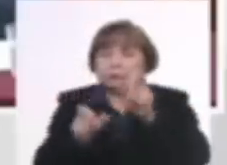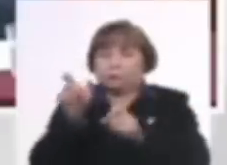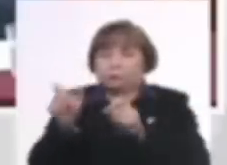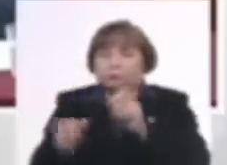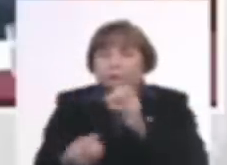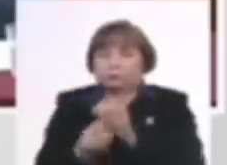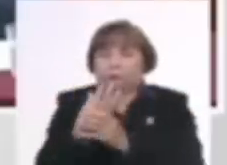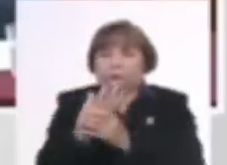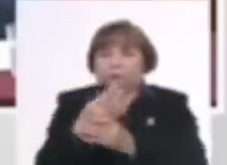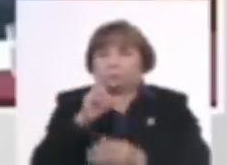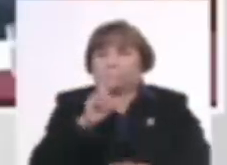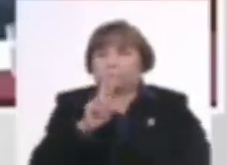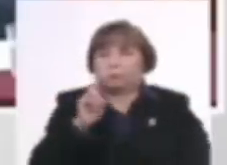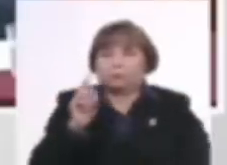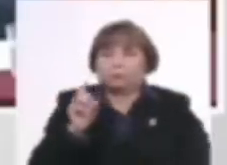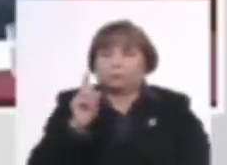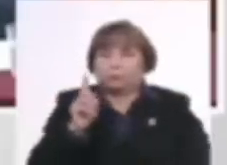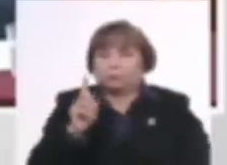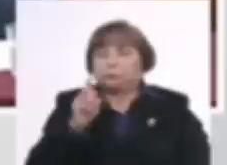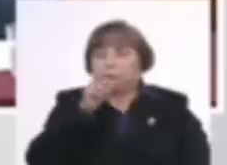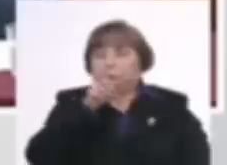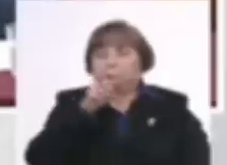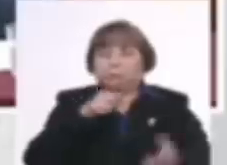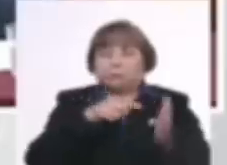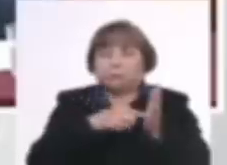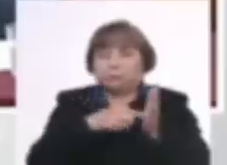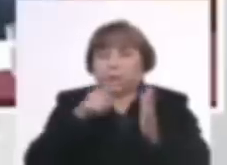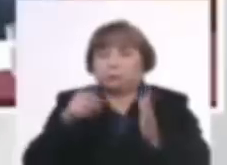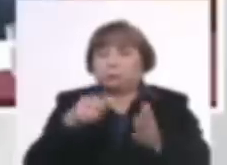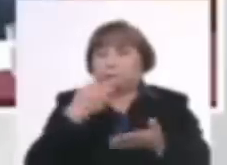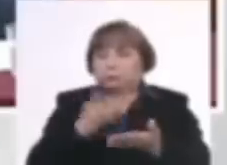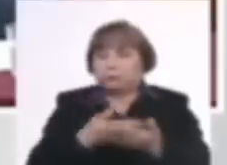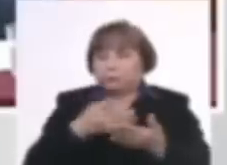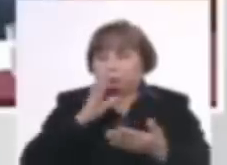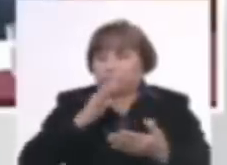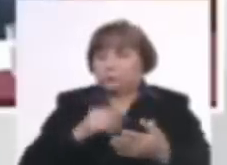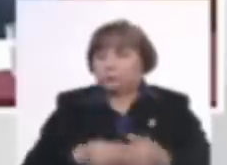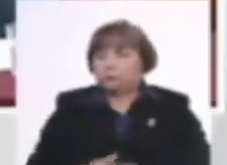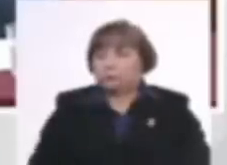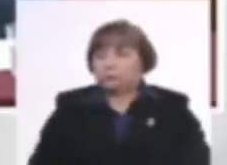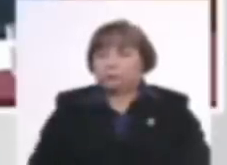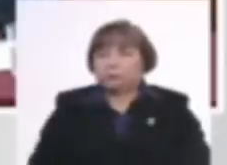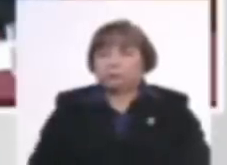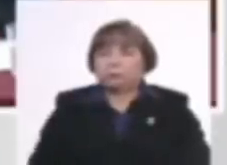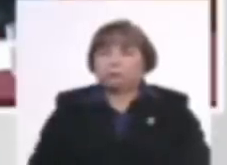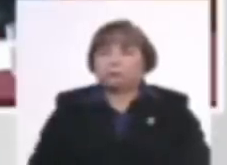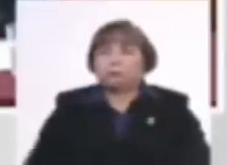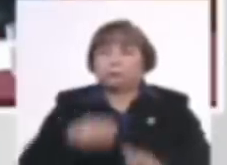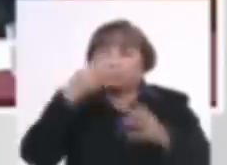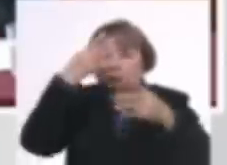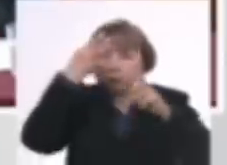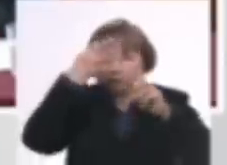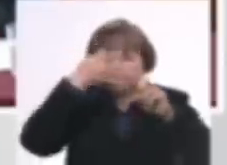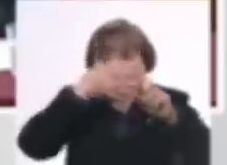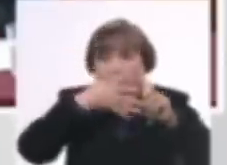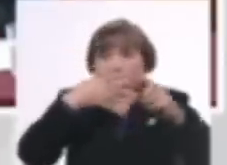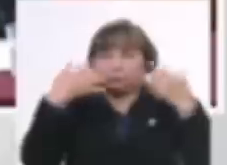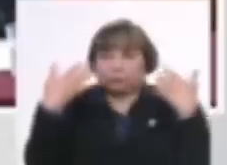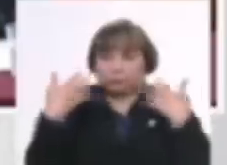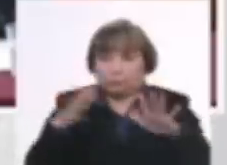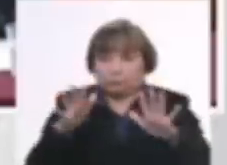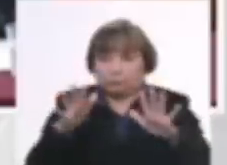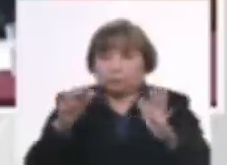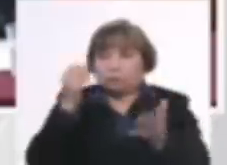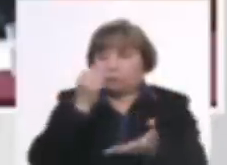en septiembre del 2021, usted señala textualmente lo siguiente: el perfil ya